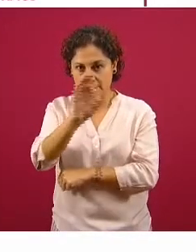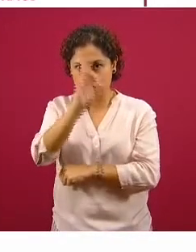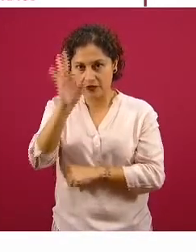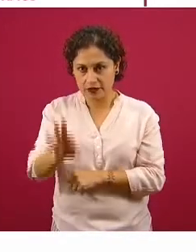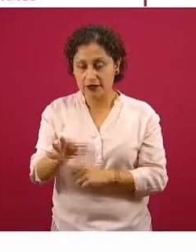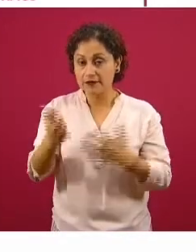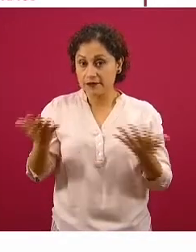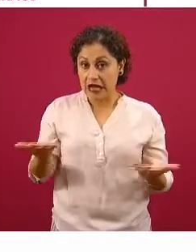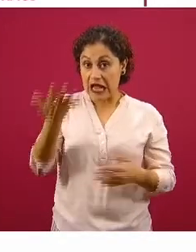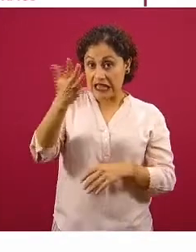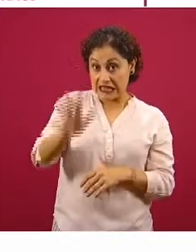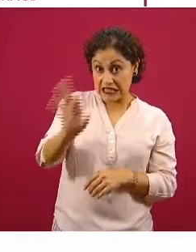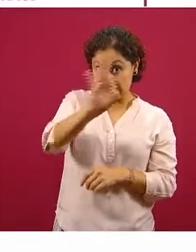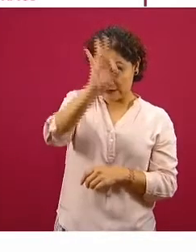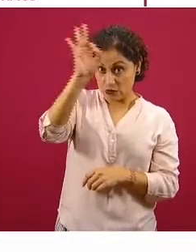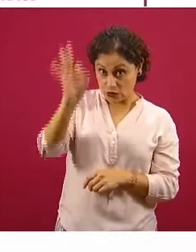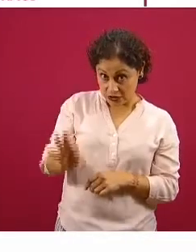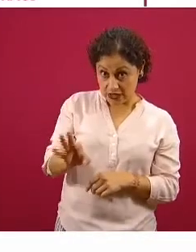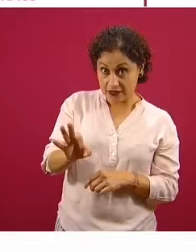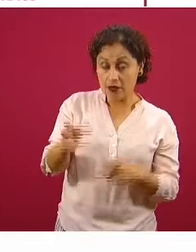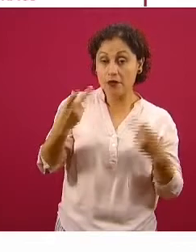10, de los ambulatorios.